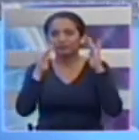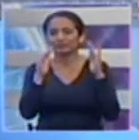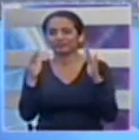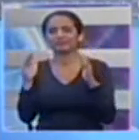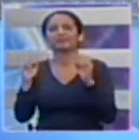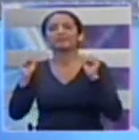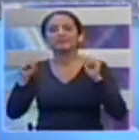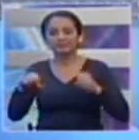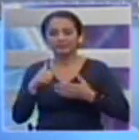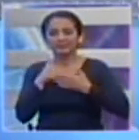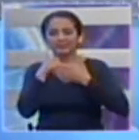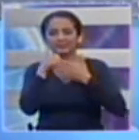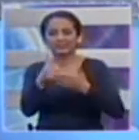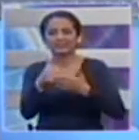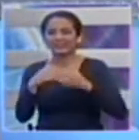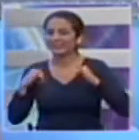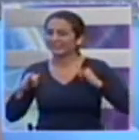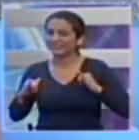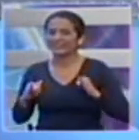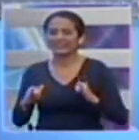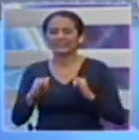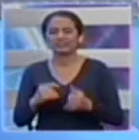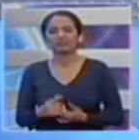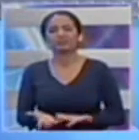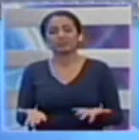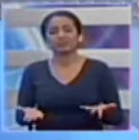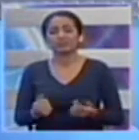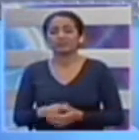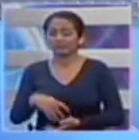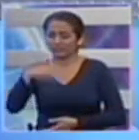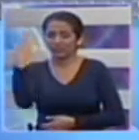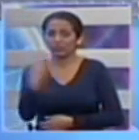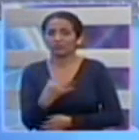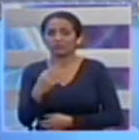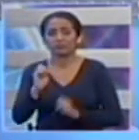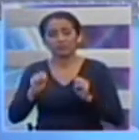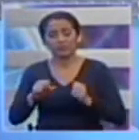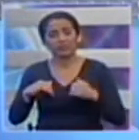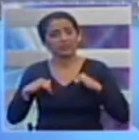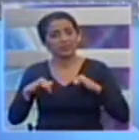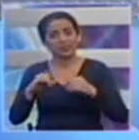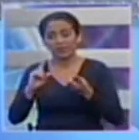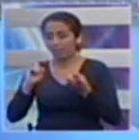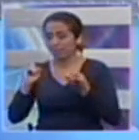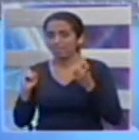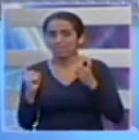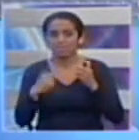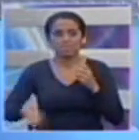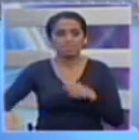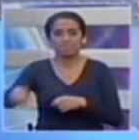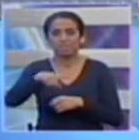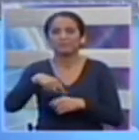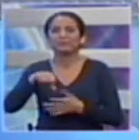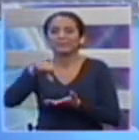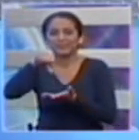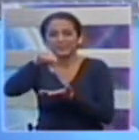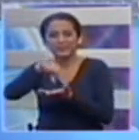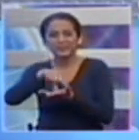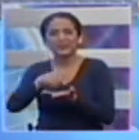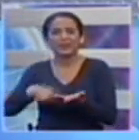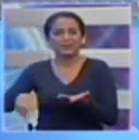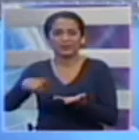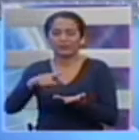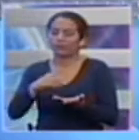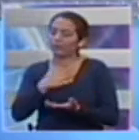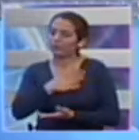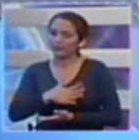que se puede ayudar muchísimo, estoy más bien segura de que se puede ayudar, de que vamos a generar mucho cambio en la sociedad, así es que espero que realmente todos